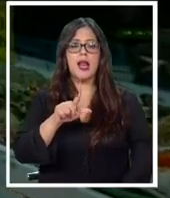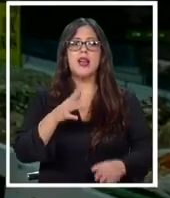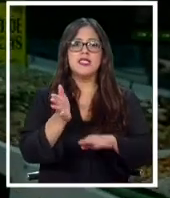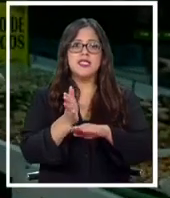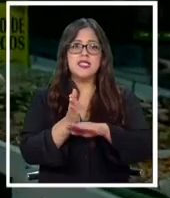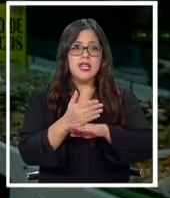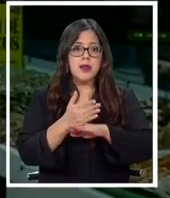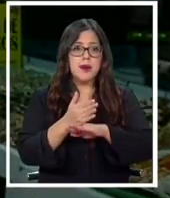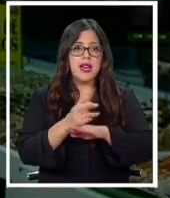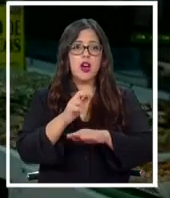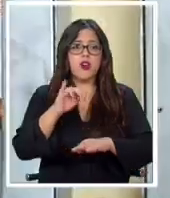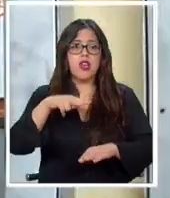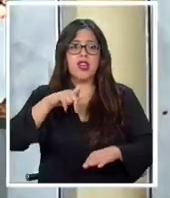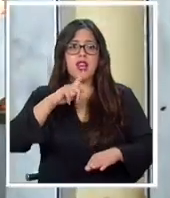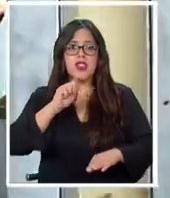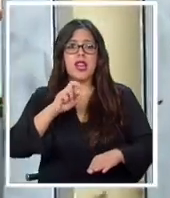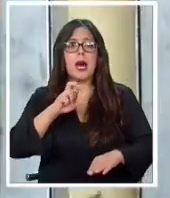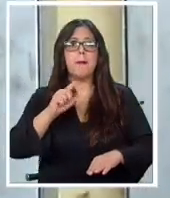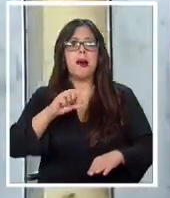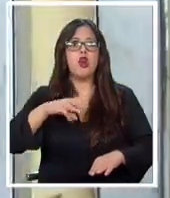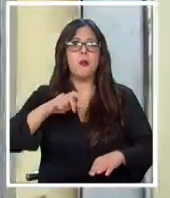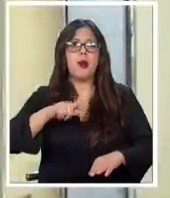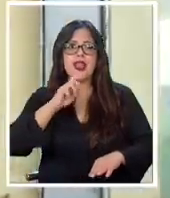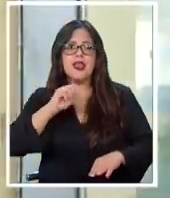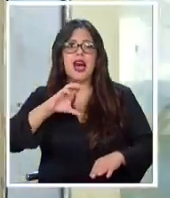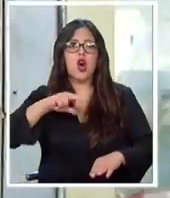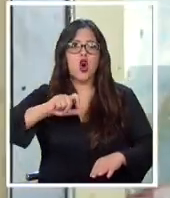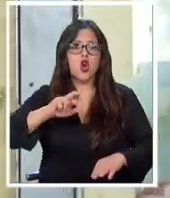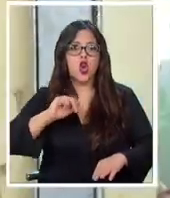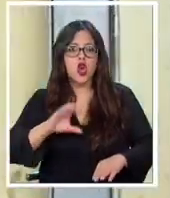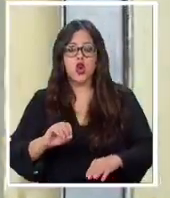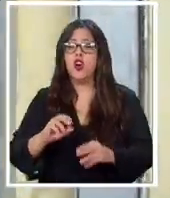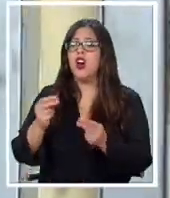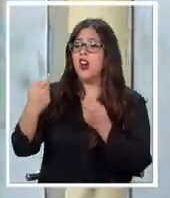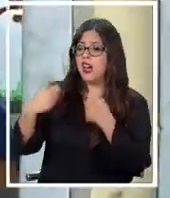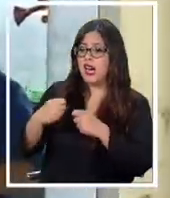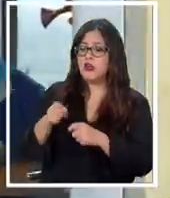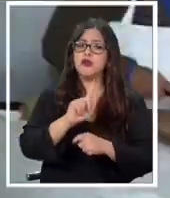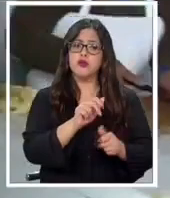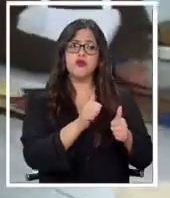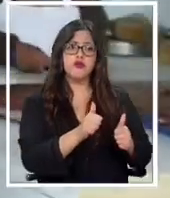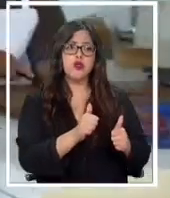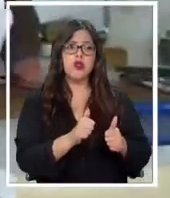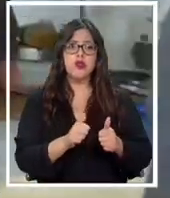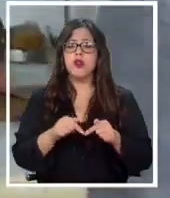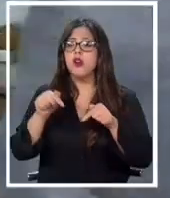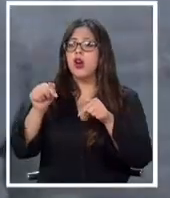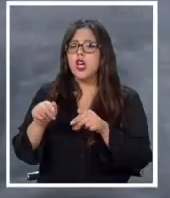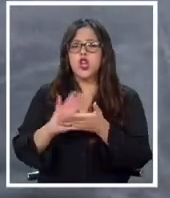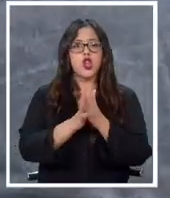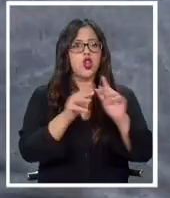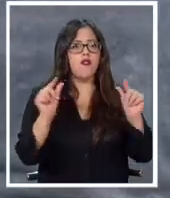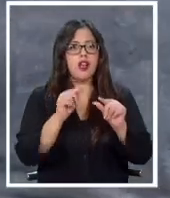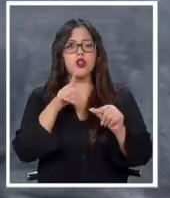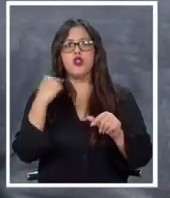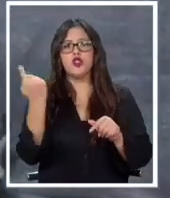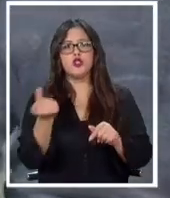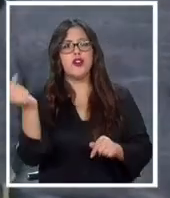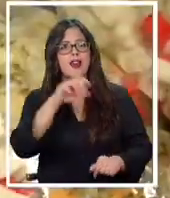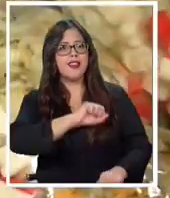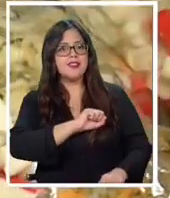reineta, palometa y el congrio. ¿Están muy caros los precios? No, está bien, está bastante bien. Aquí encontramos todo barato que venimos de